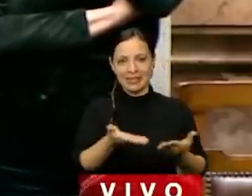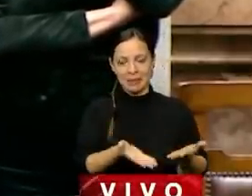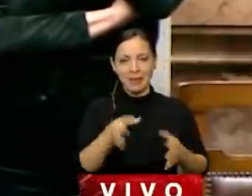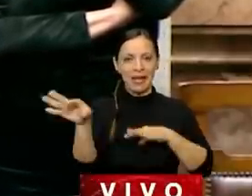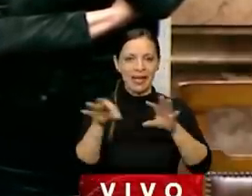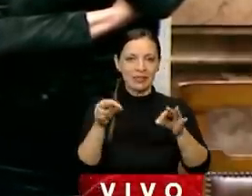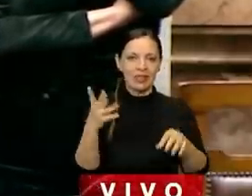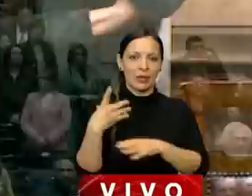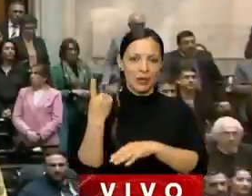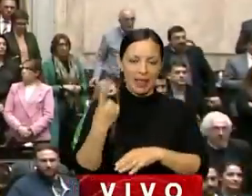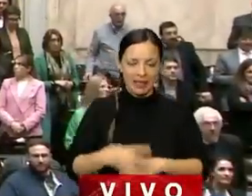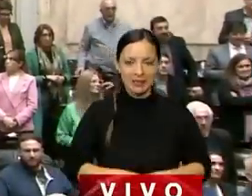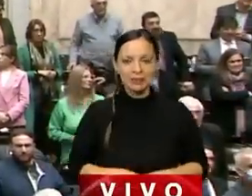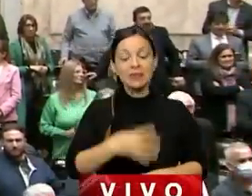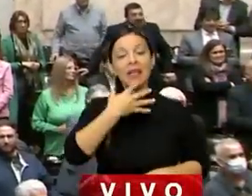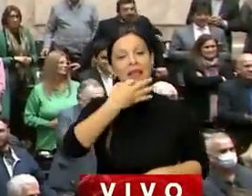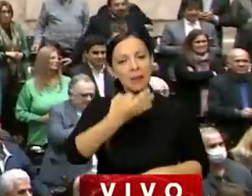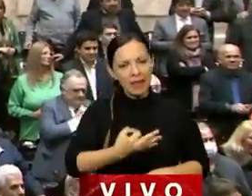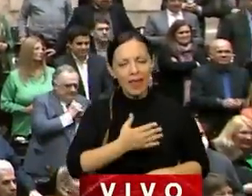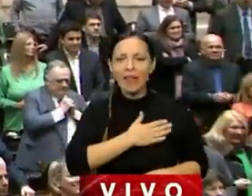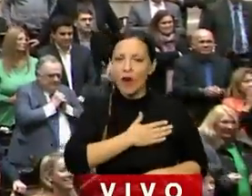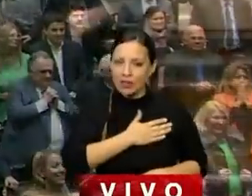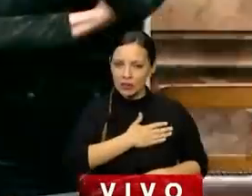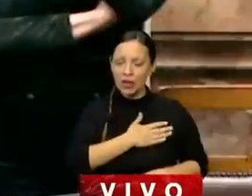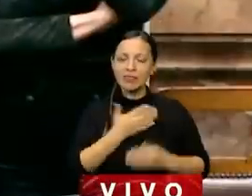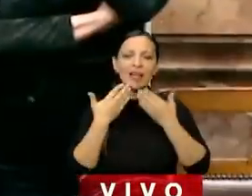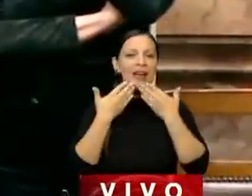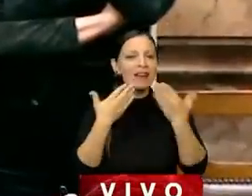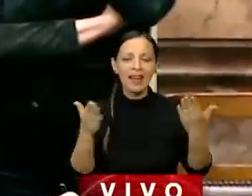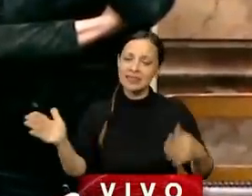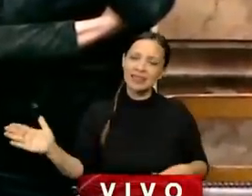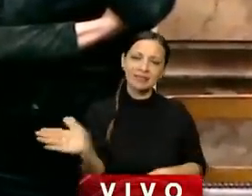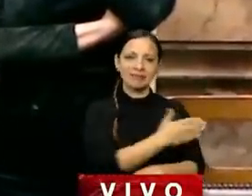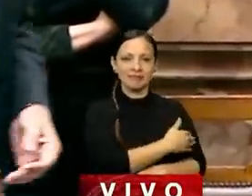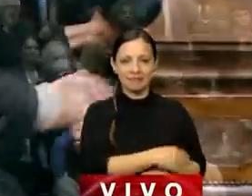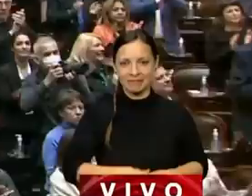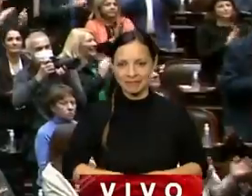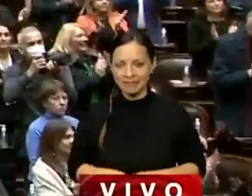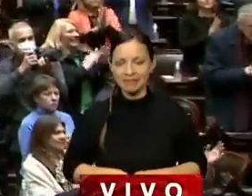la elección de autoridades. Y de verdad y de corazón, gracias a todos.